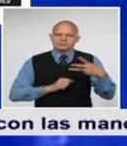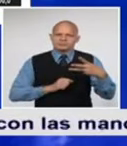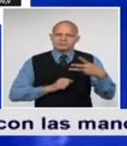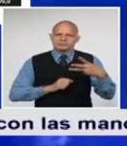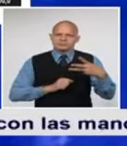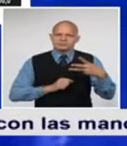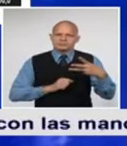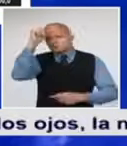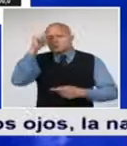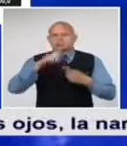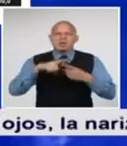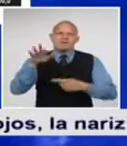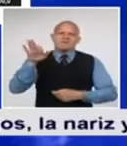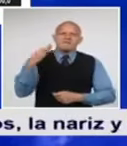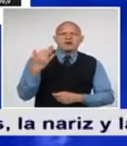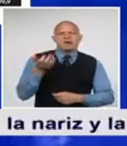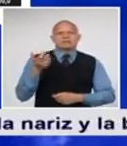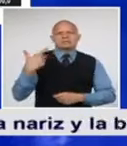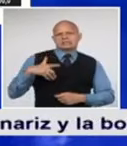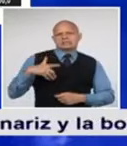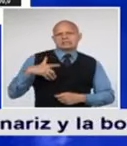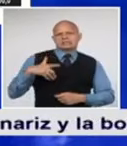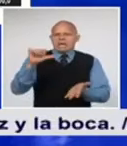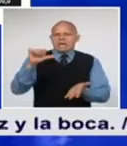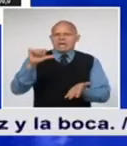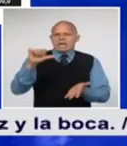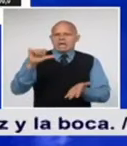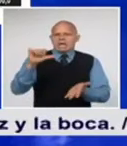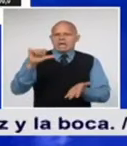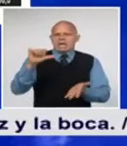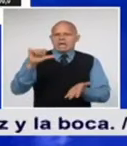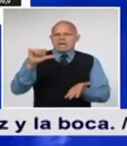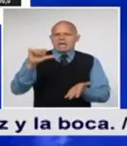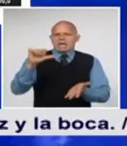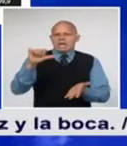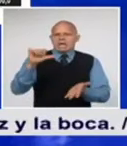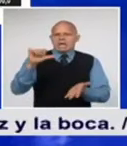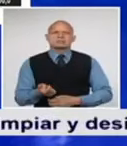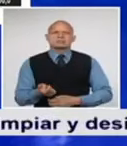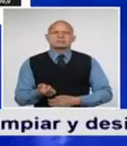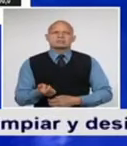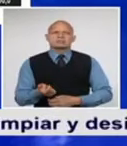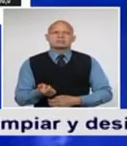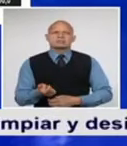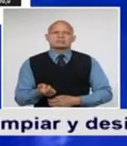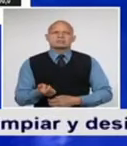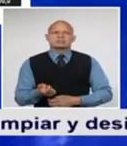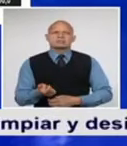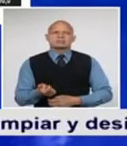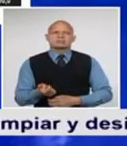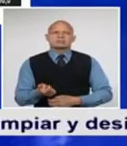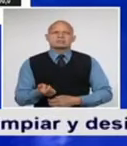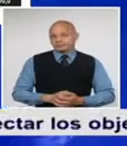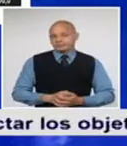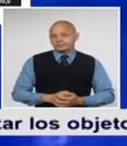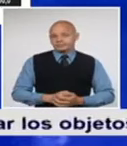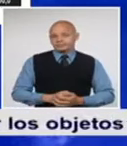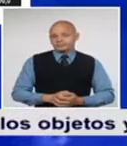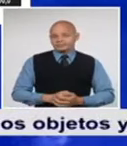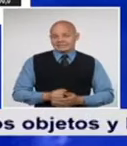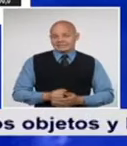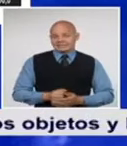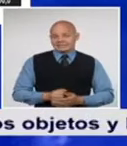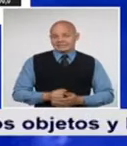Francia, Argentina, Irán, Colombia, Italia y Alemania. Cuando vemos los